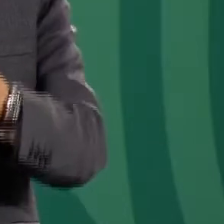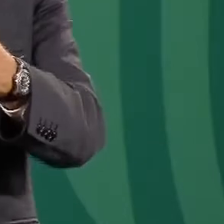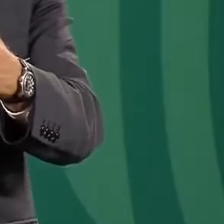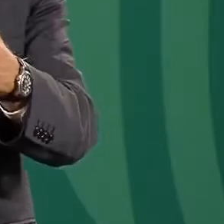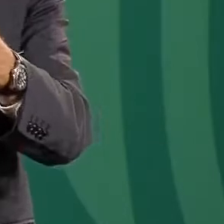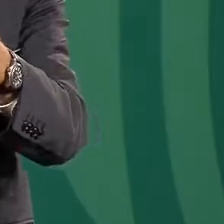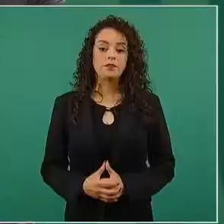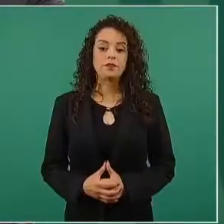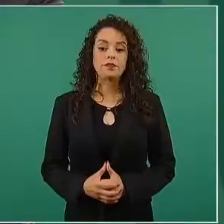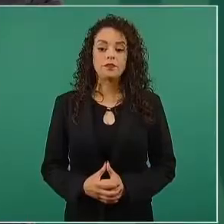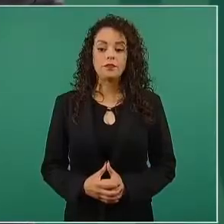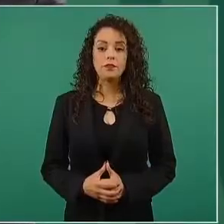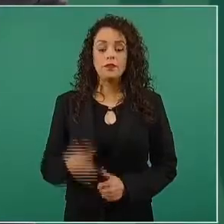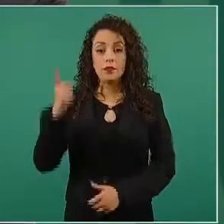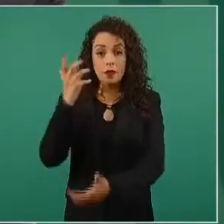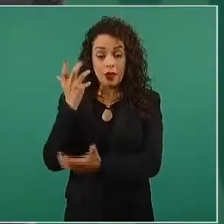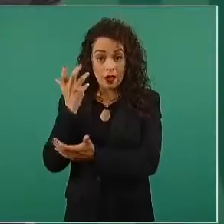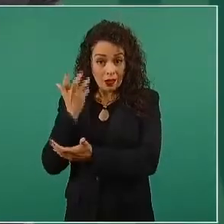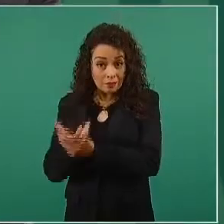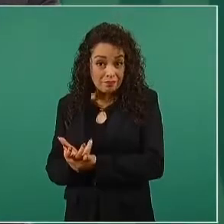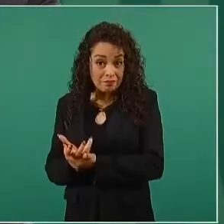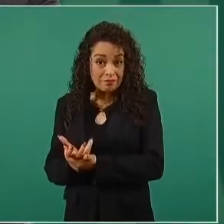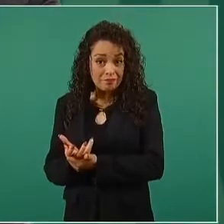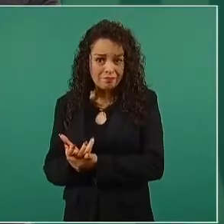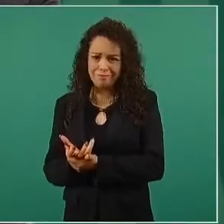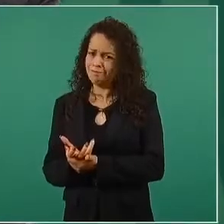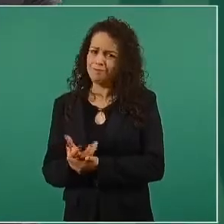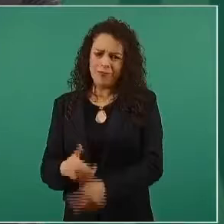la búsqueda de los jóvenes de Ayotzinapa